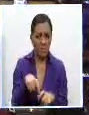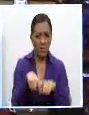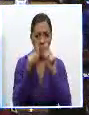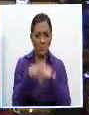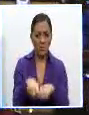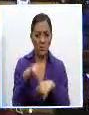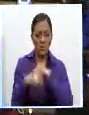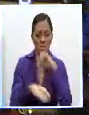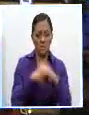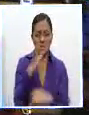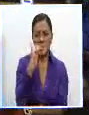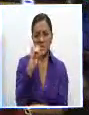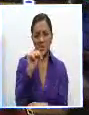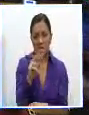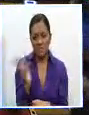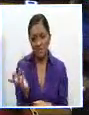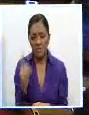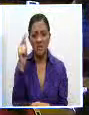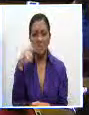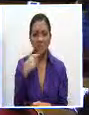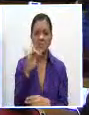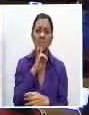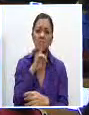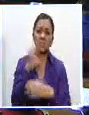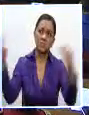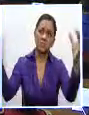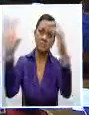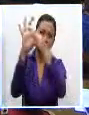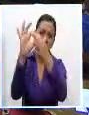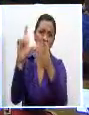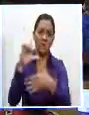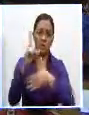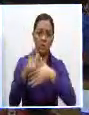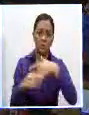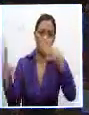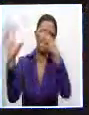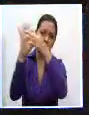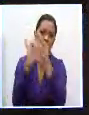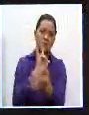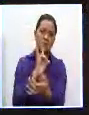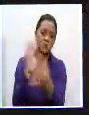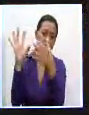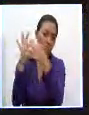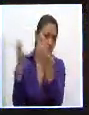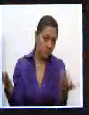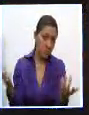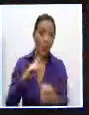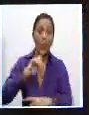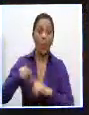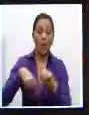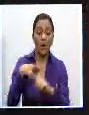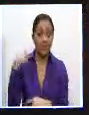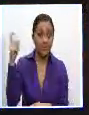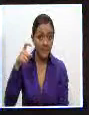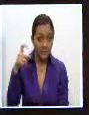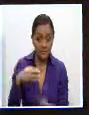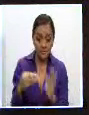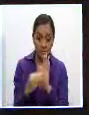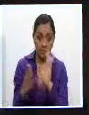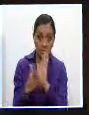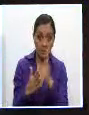sido que los Estados Unidos han Aliado con los enemigos de los países latinoamericanos pero cuando ha sido necesario para la política